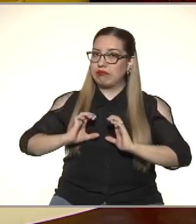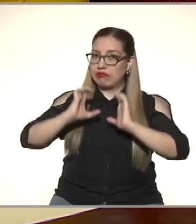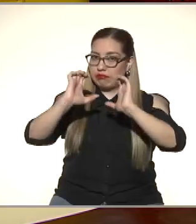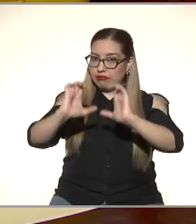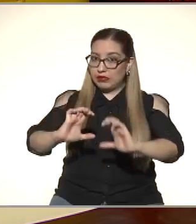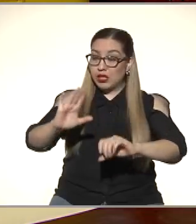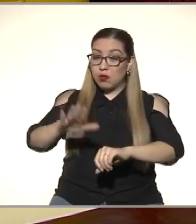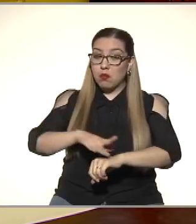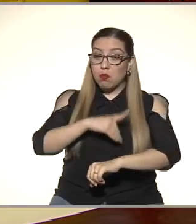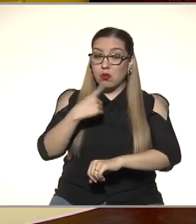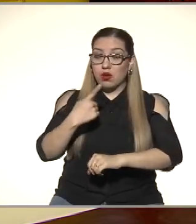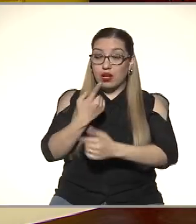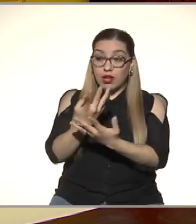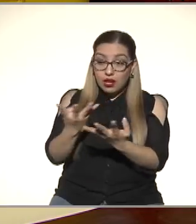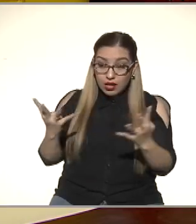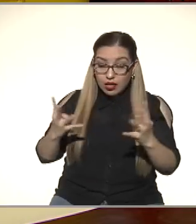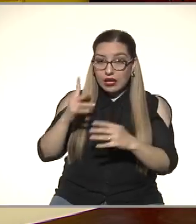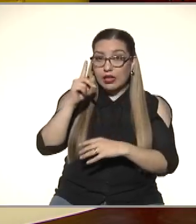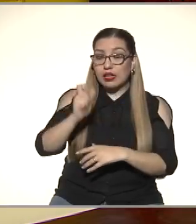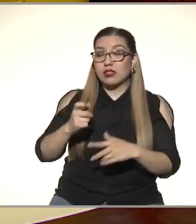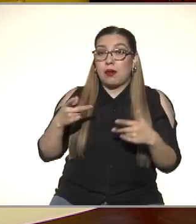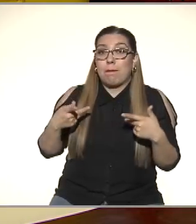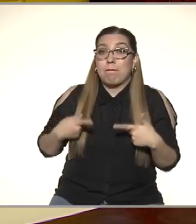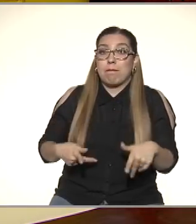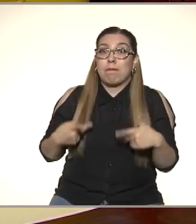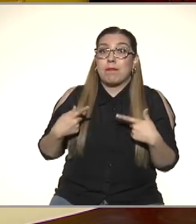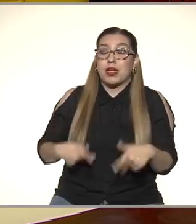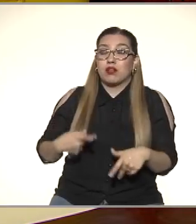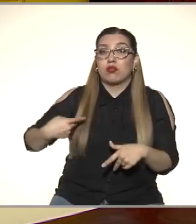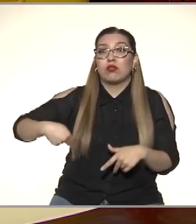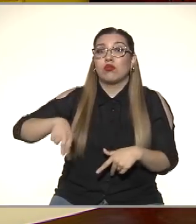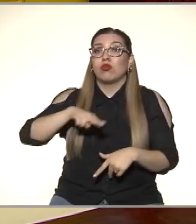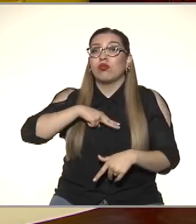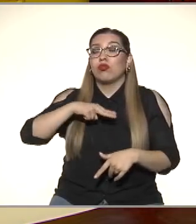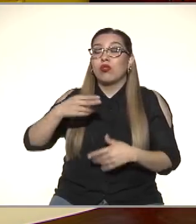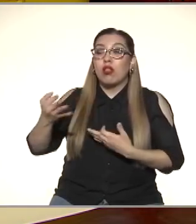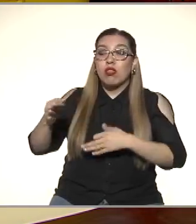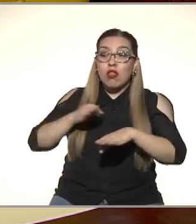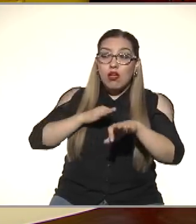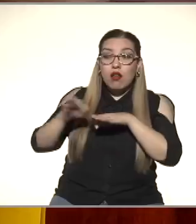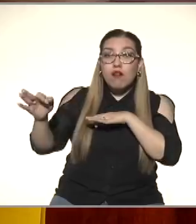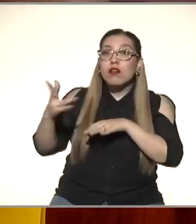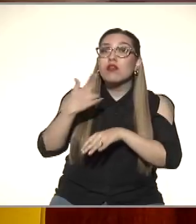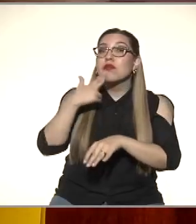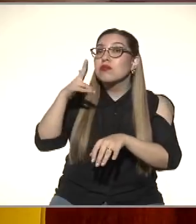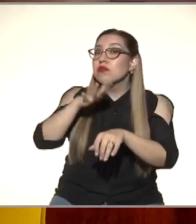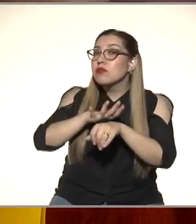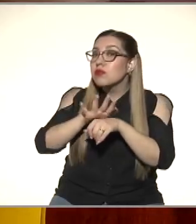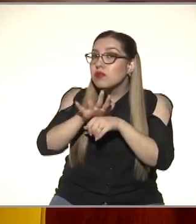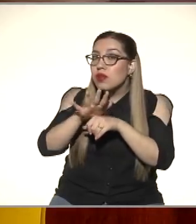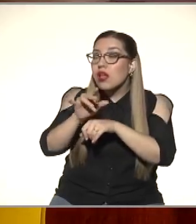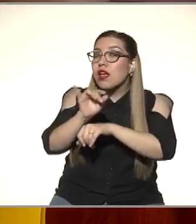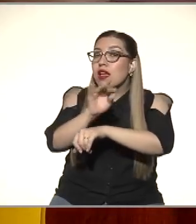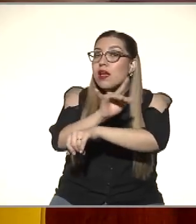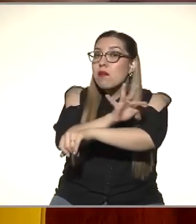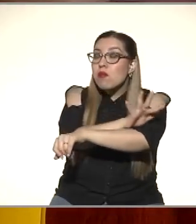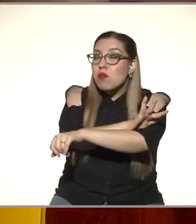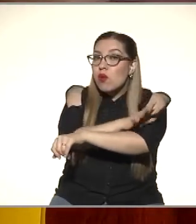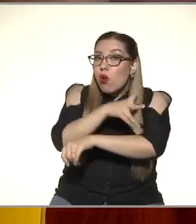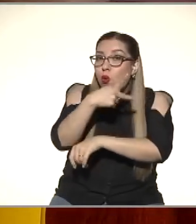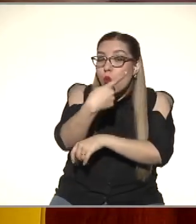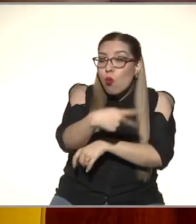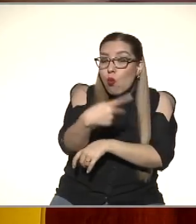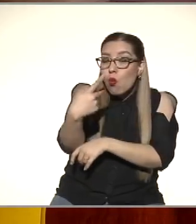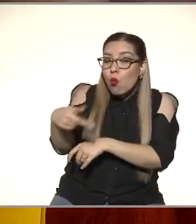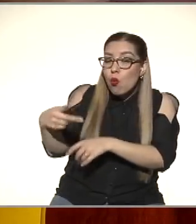porque son personas, porque estamos trabajando con emociones, estamos trabajando con la propia interpretación de cada uno de